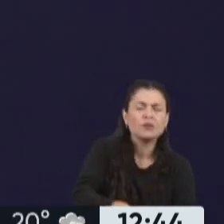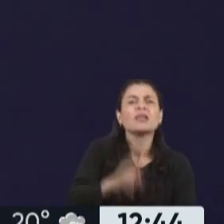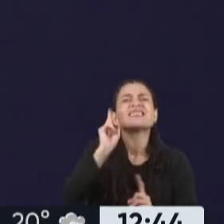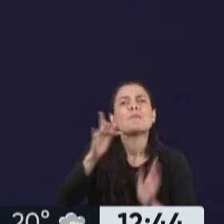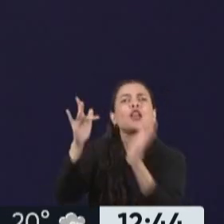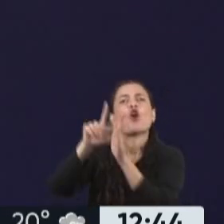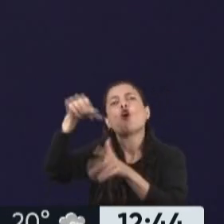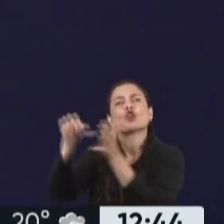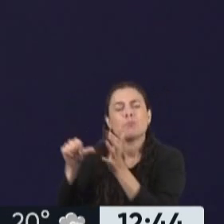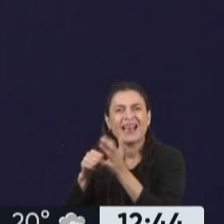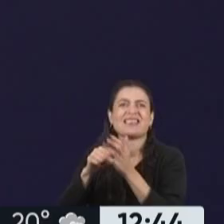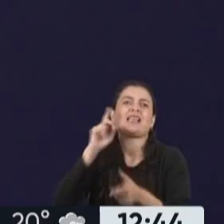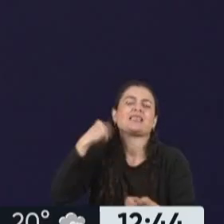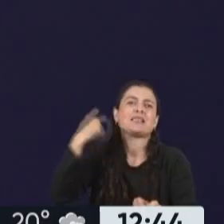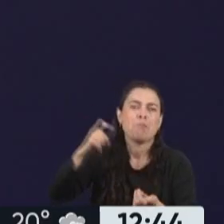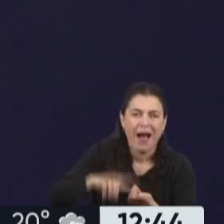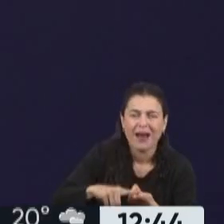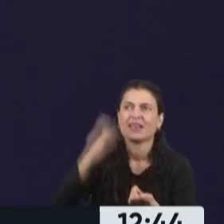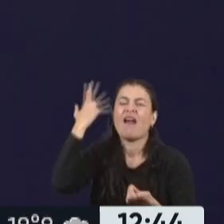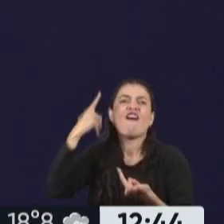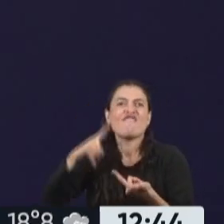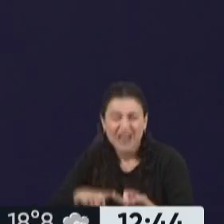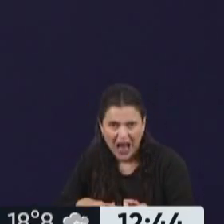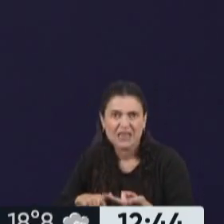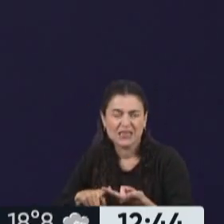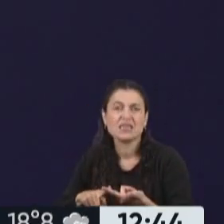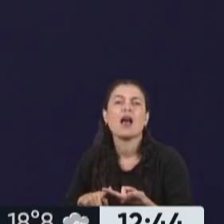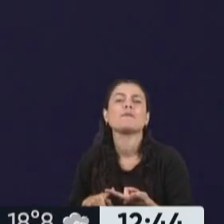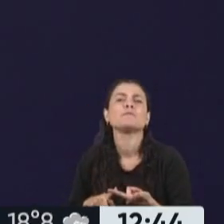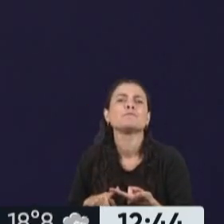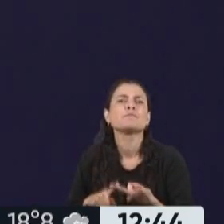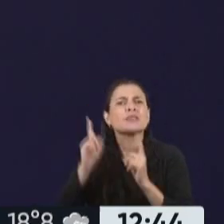donde todos los requerimientos de las autoridades extranjeras.